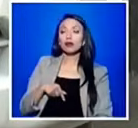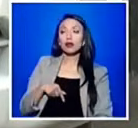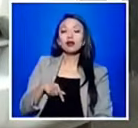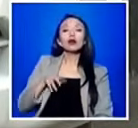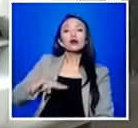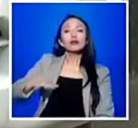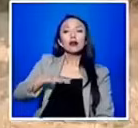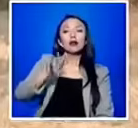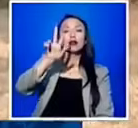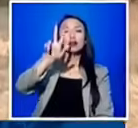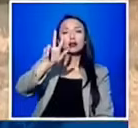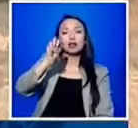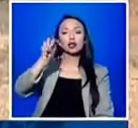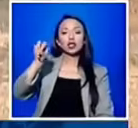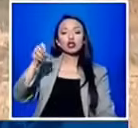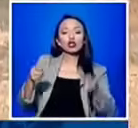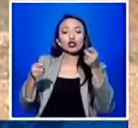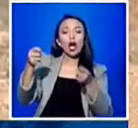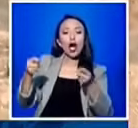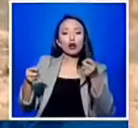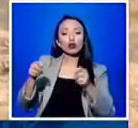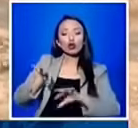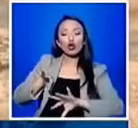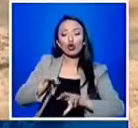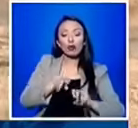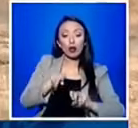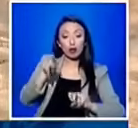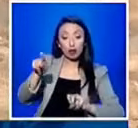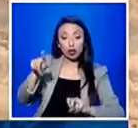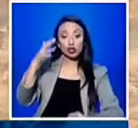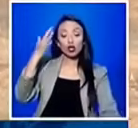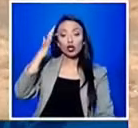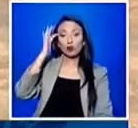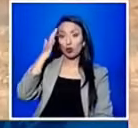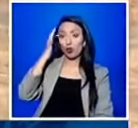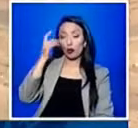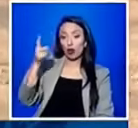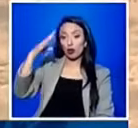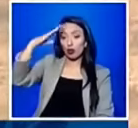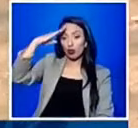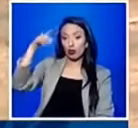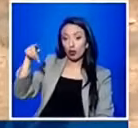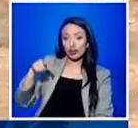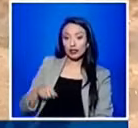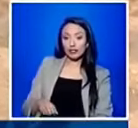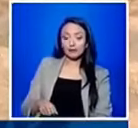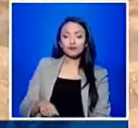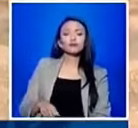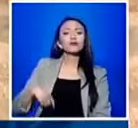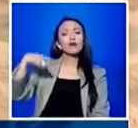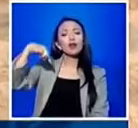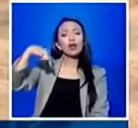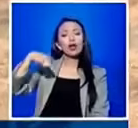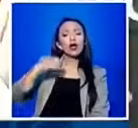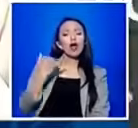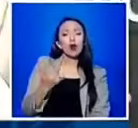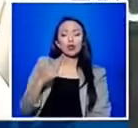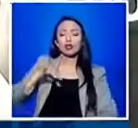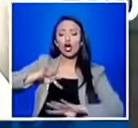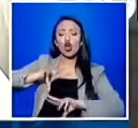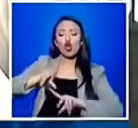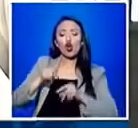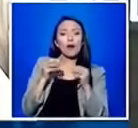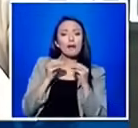han reportado 300 vehículos robados. Cifra preocupante para la policía. Se han robado en estos últimos tiempos son las